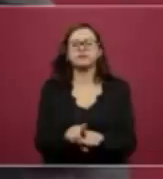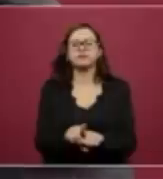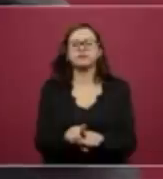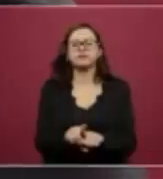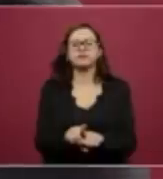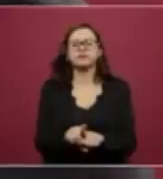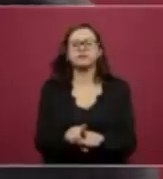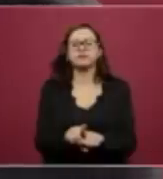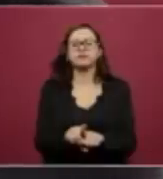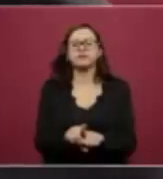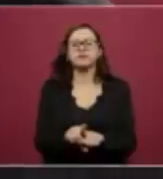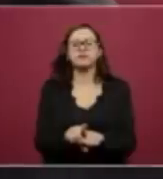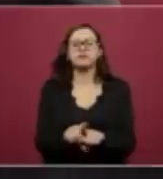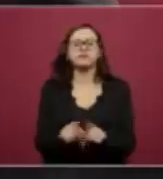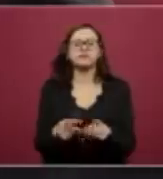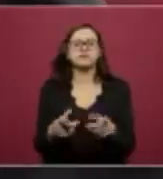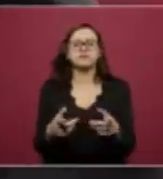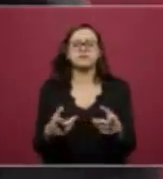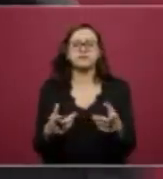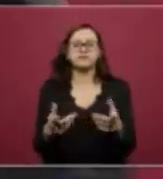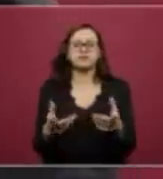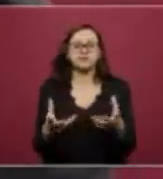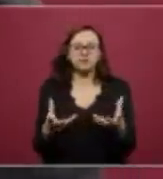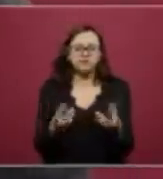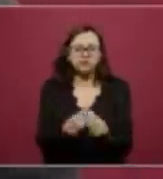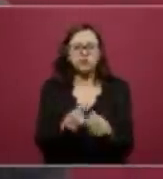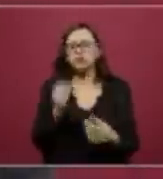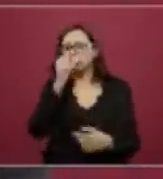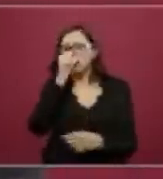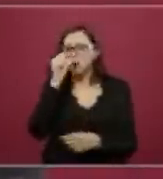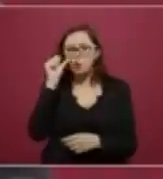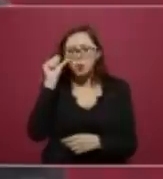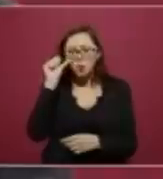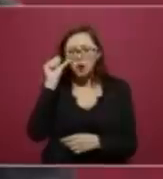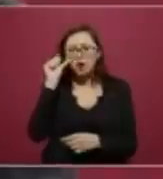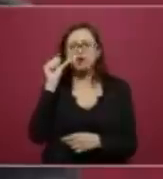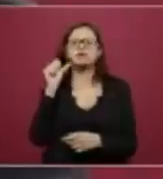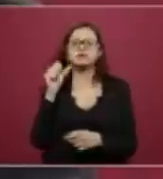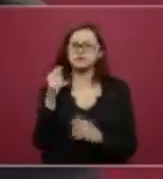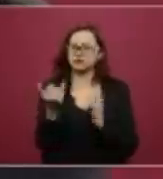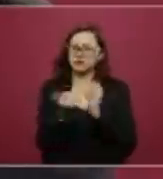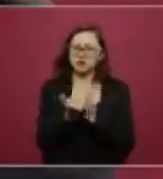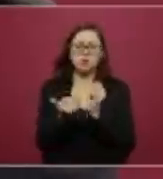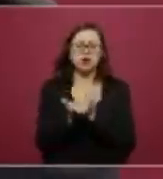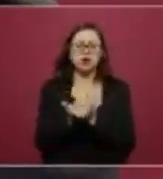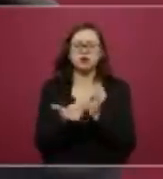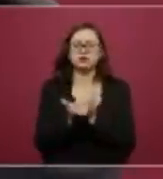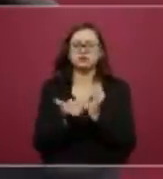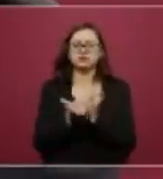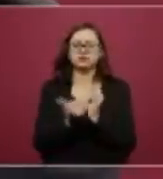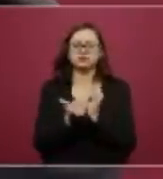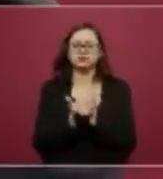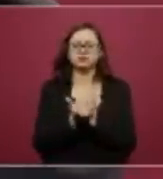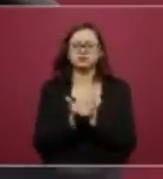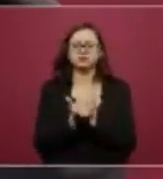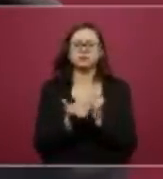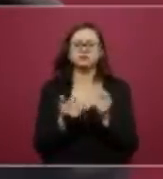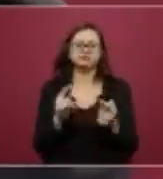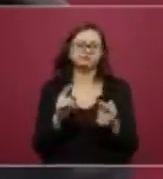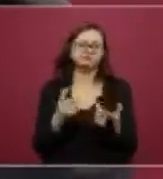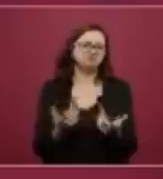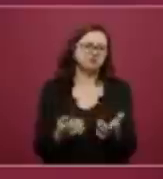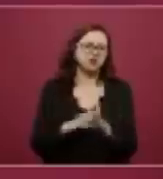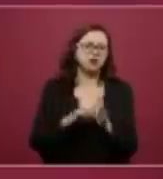los que acompañaron al presidente Juárez en el movimiento de reforma, en el Choro Campo,